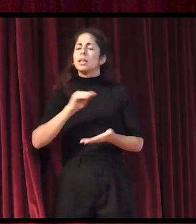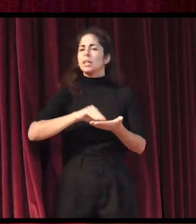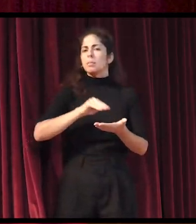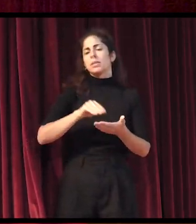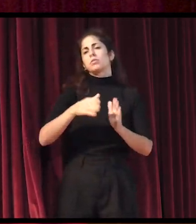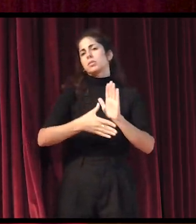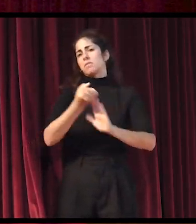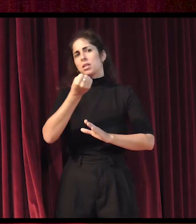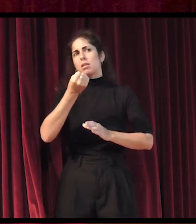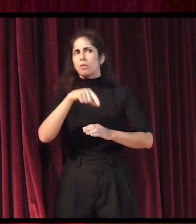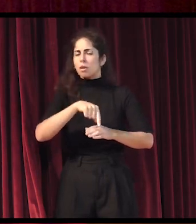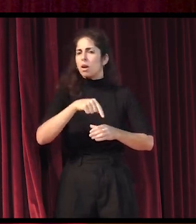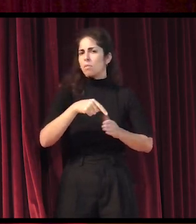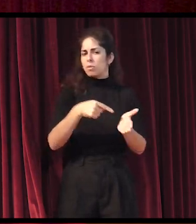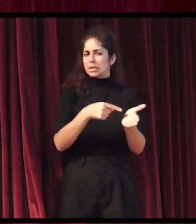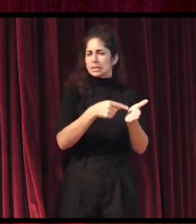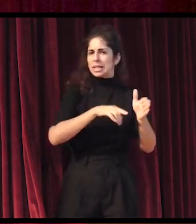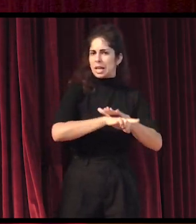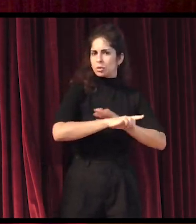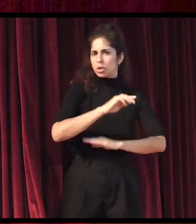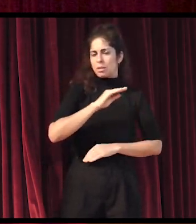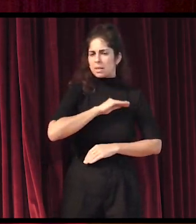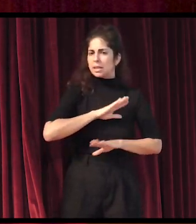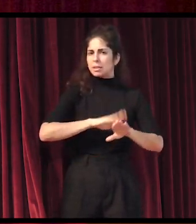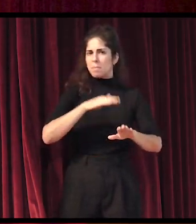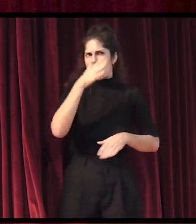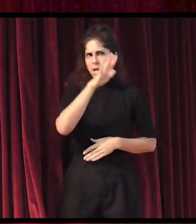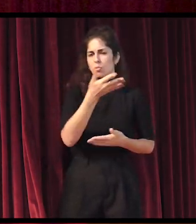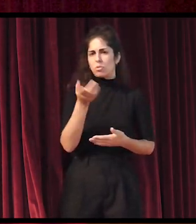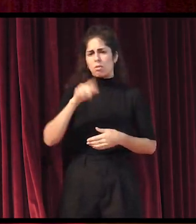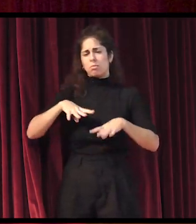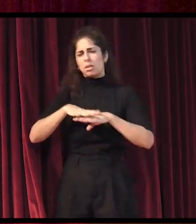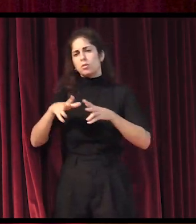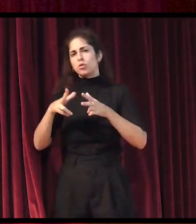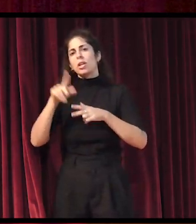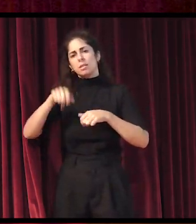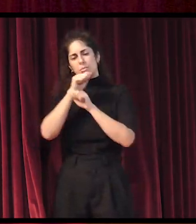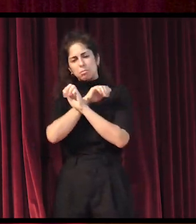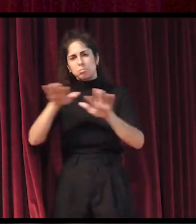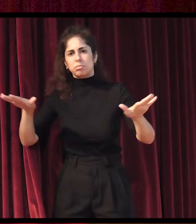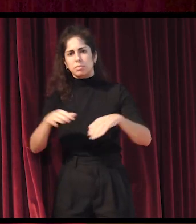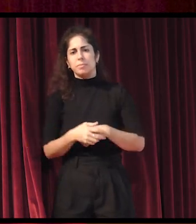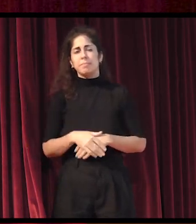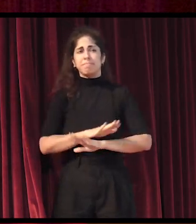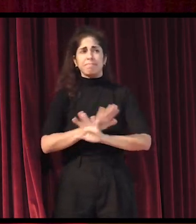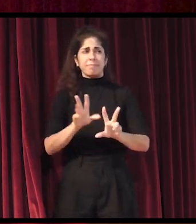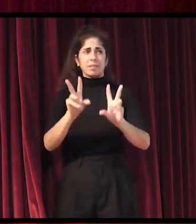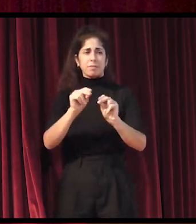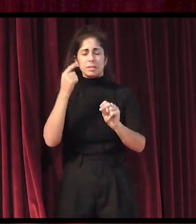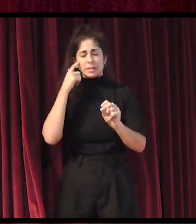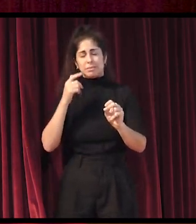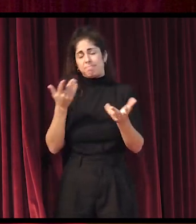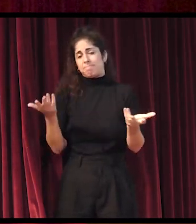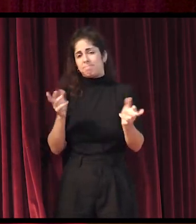a través de las redes sociales. Y ahora sí, para terminar, nos quedamos con la esperanza de que pronto se pueda resolver